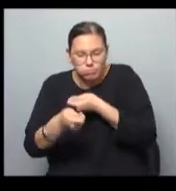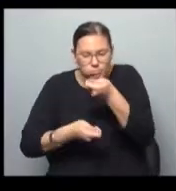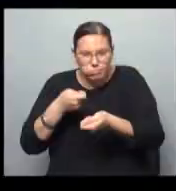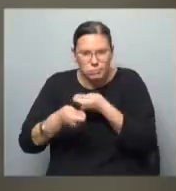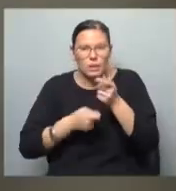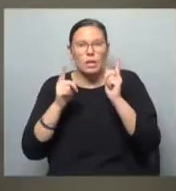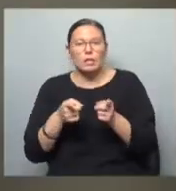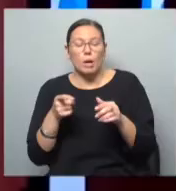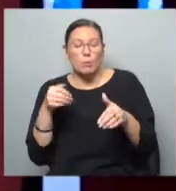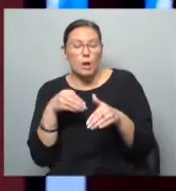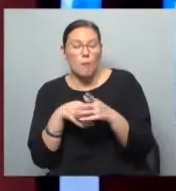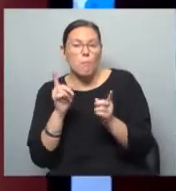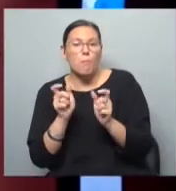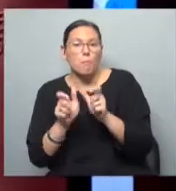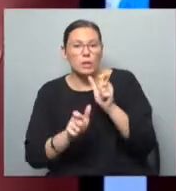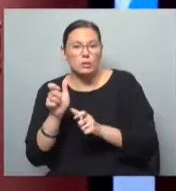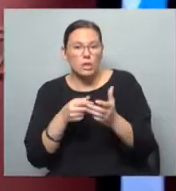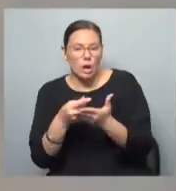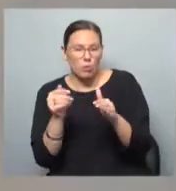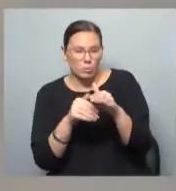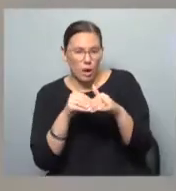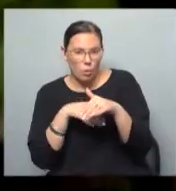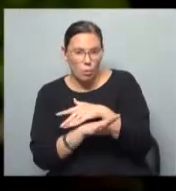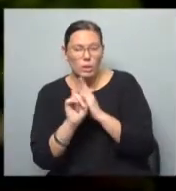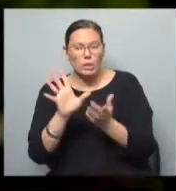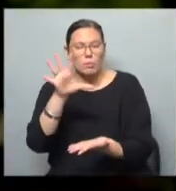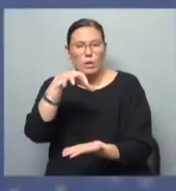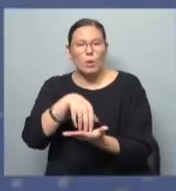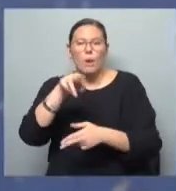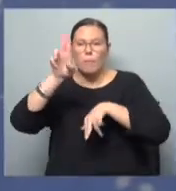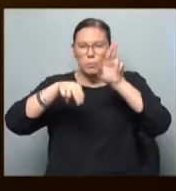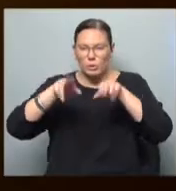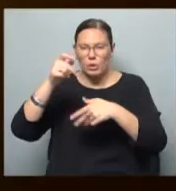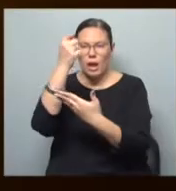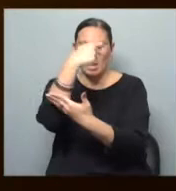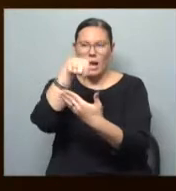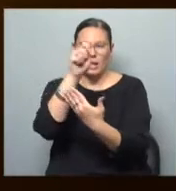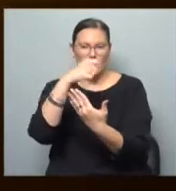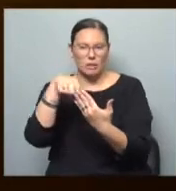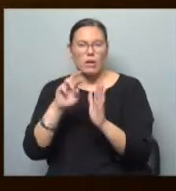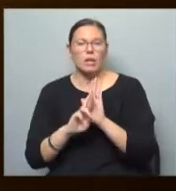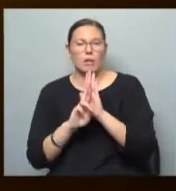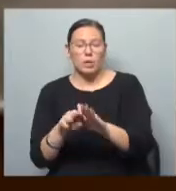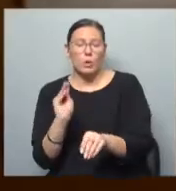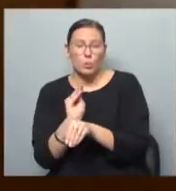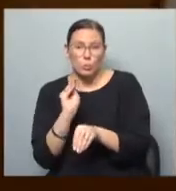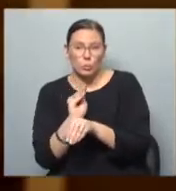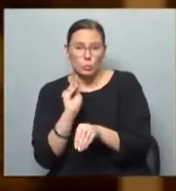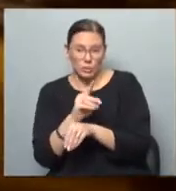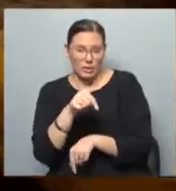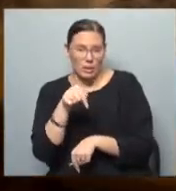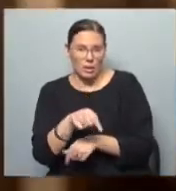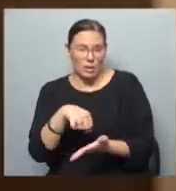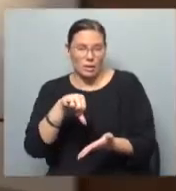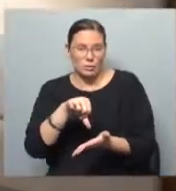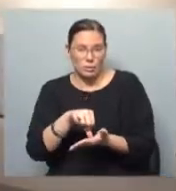también del coleccionismo. Es además conocida como la Casa de los Pintores y Calígrafos, una referencia cultural en Beijing.